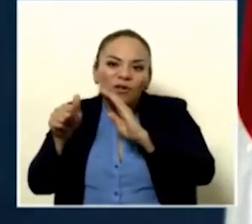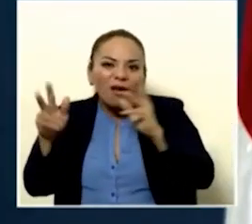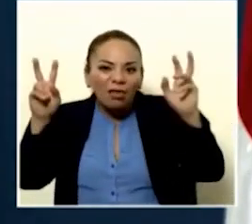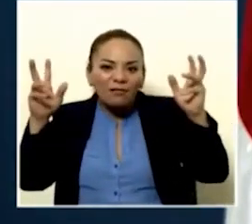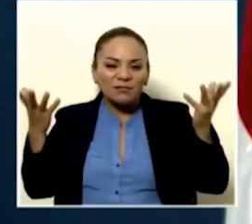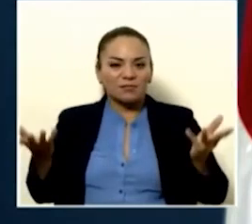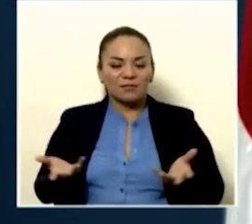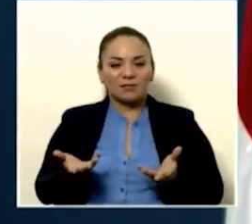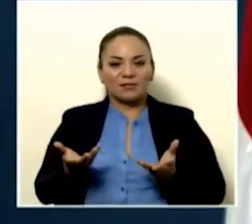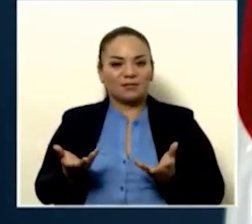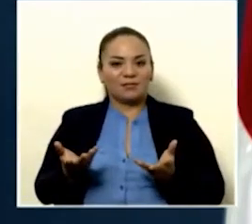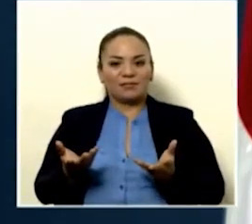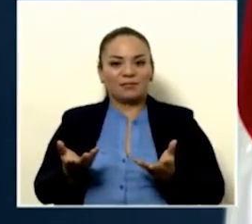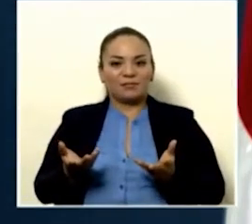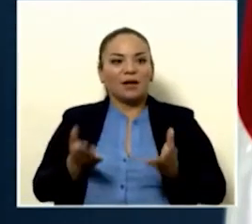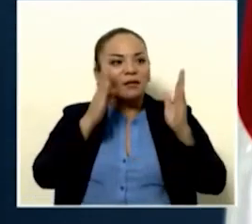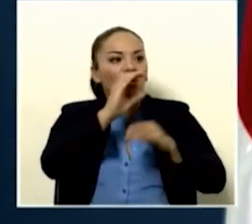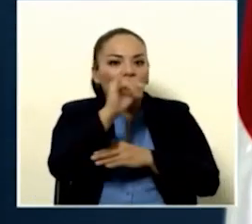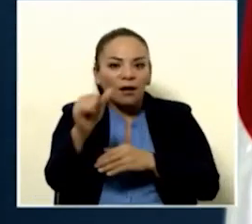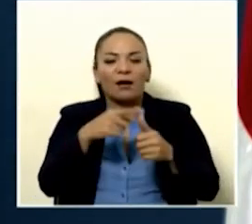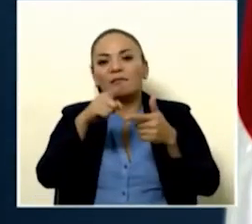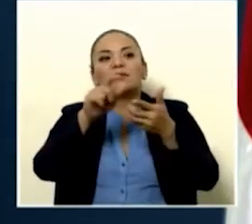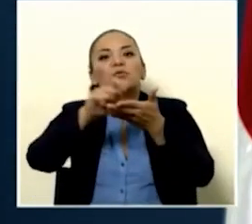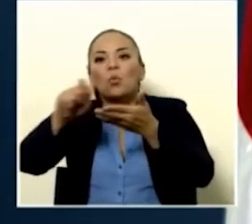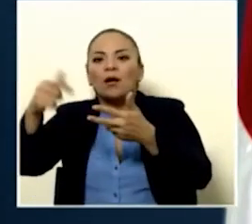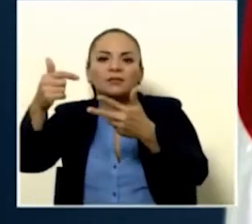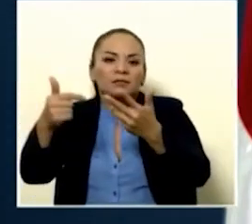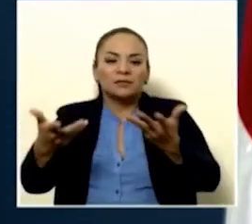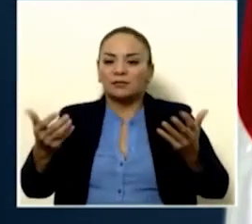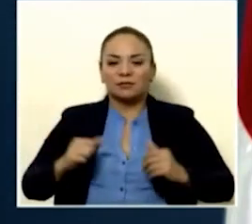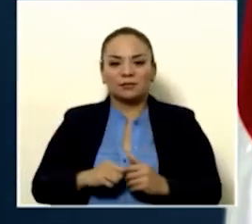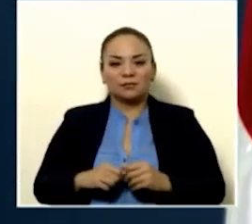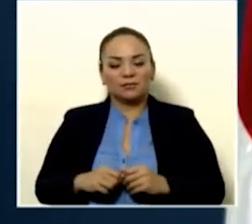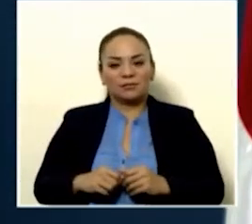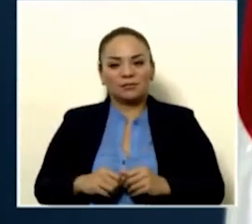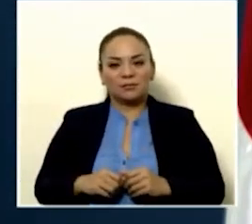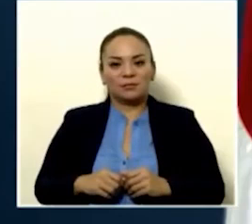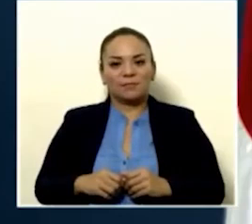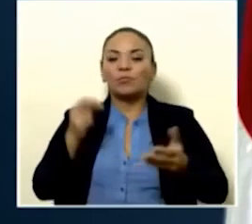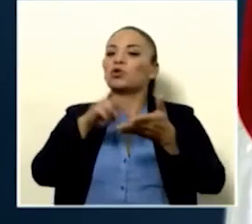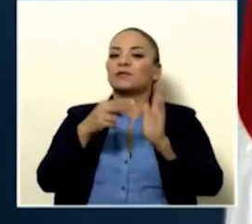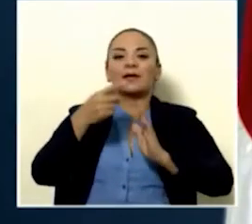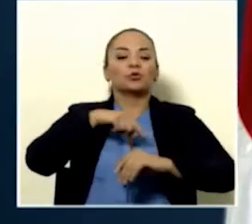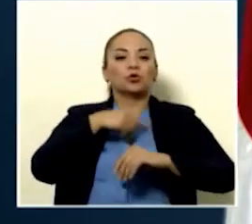llamar refugiados en la caja, en las escuelas, etc. Entonces no es que vamos a ser un país